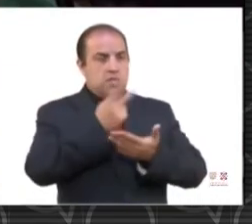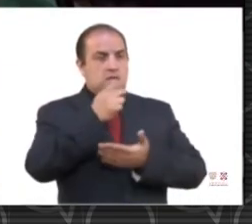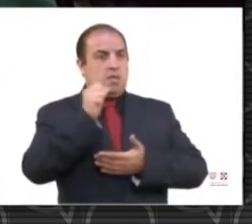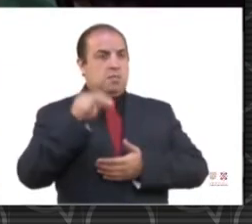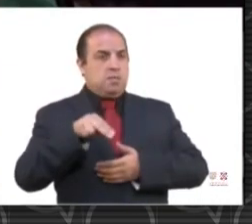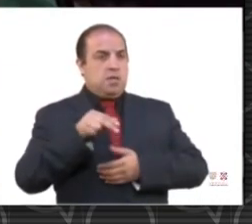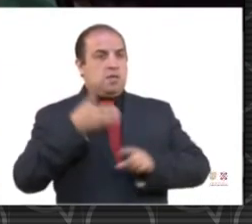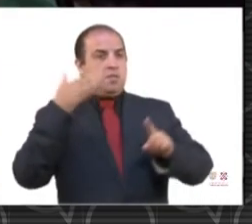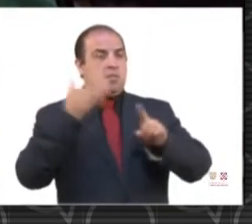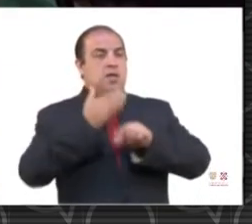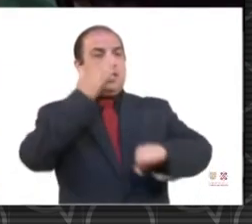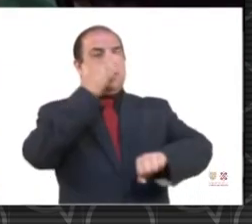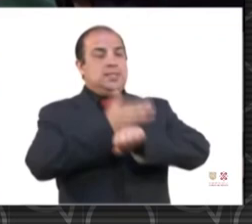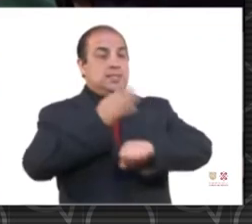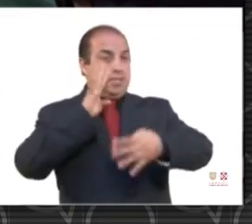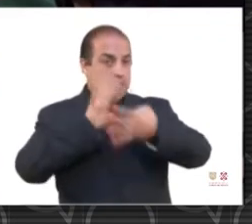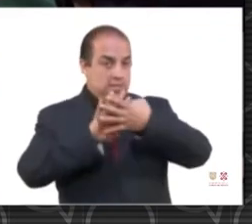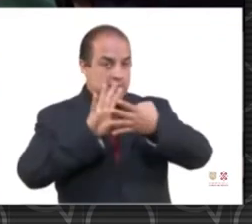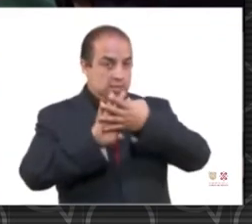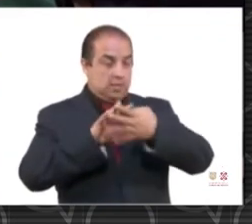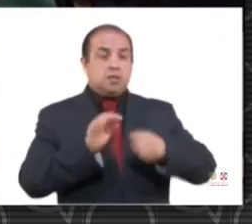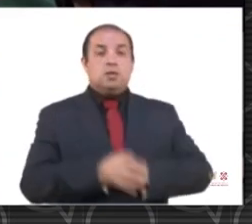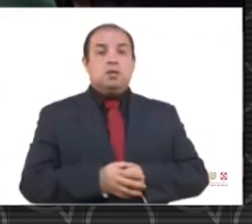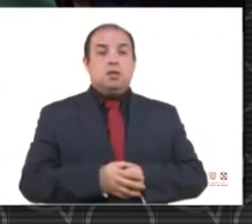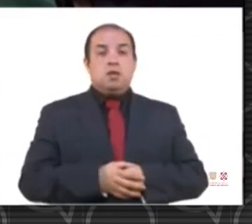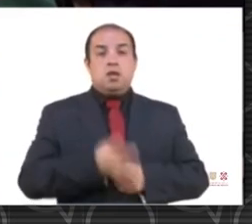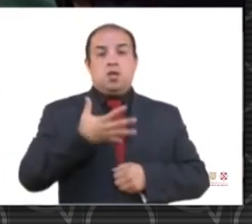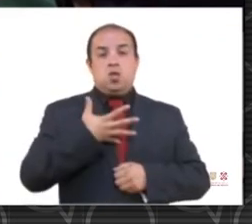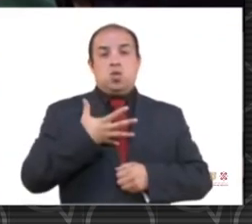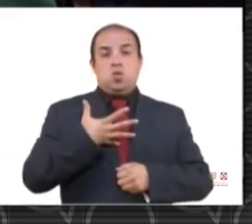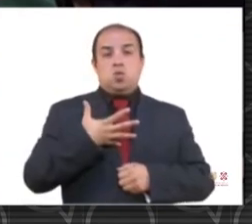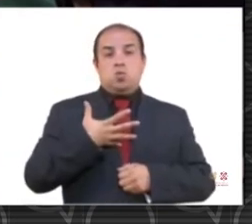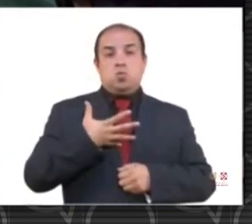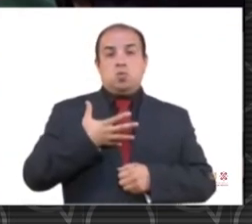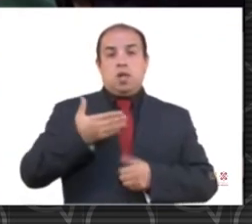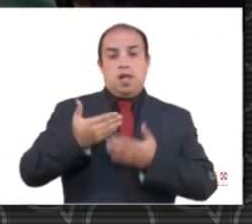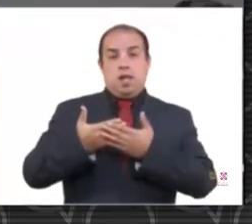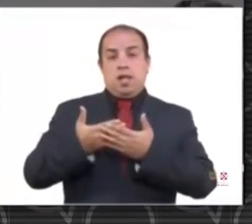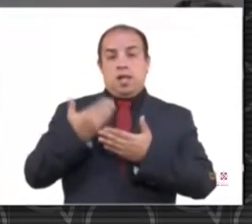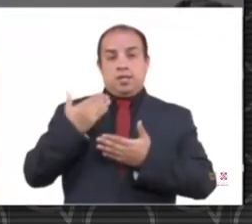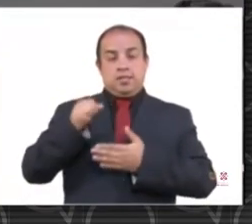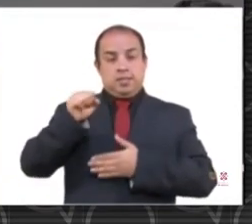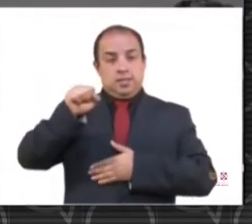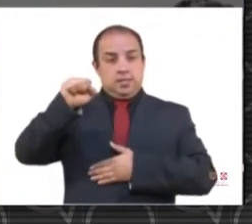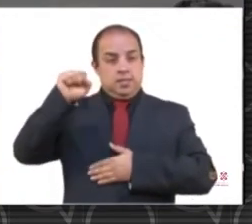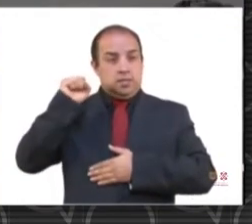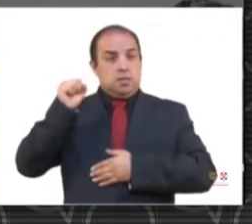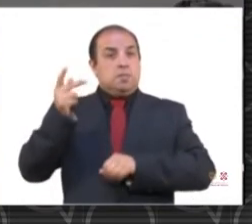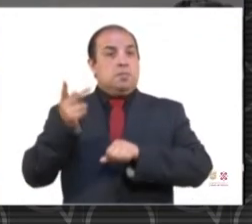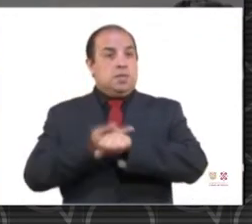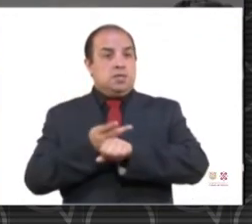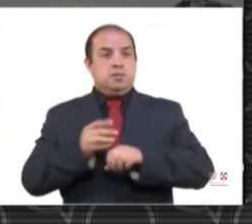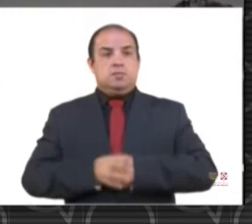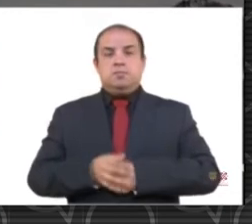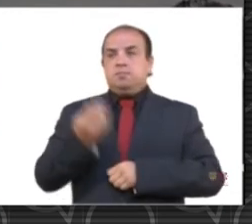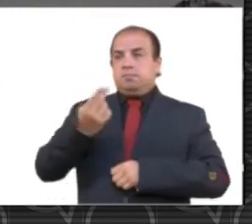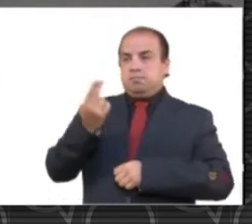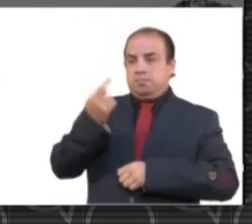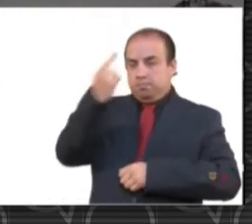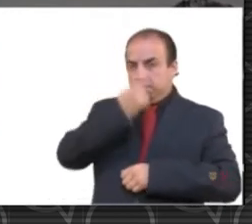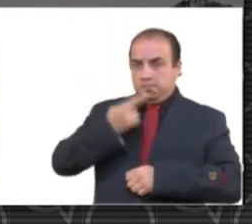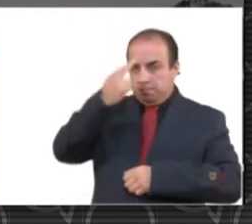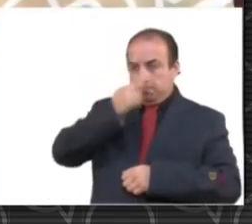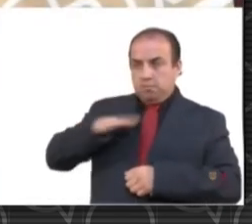para castigarlo penalmente, dado lo que aconteció este fin de semana. Sí, bueno, digo, habría que revisarlo, tienen que revisarlo